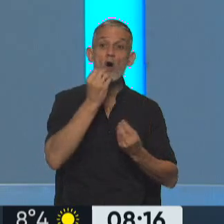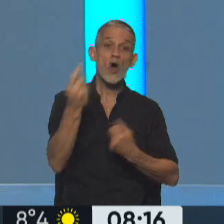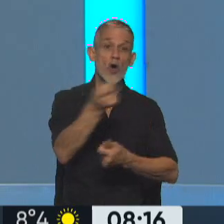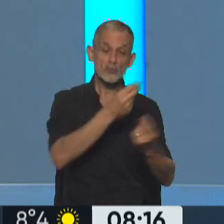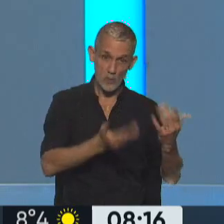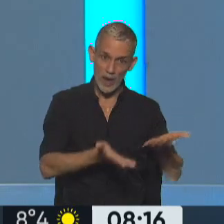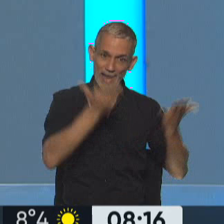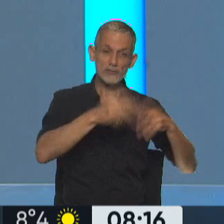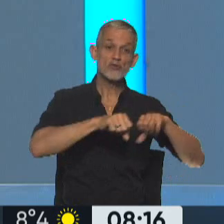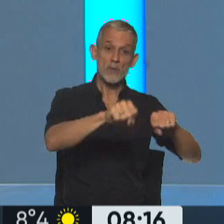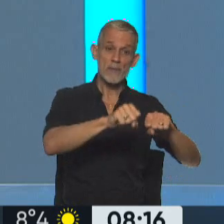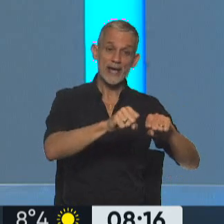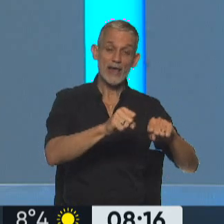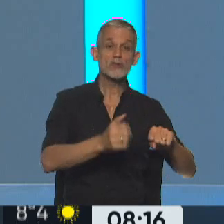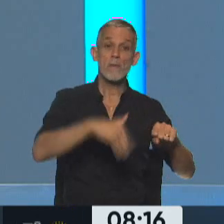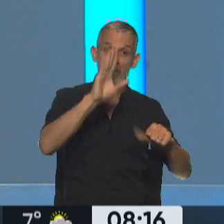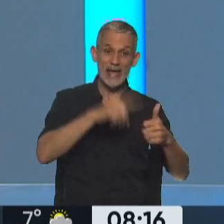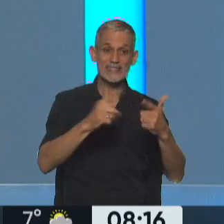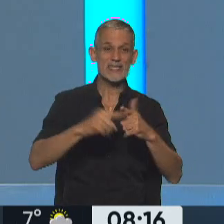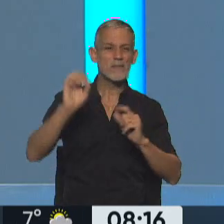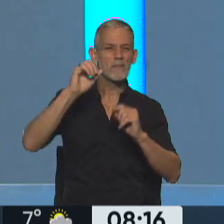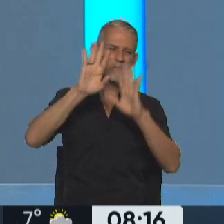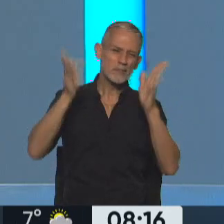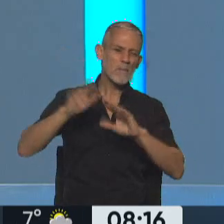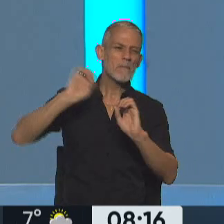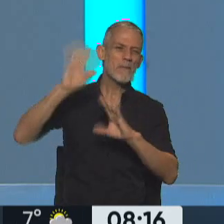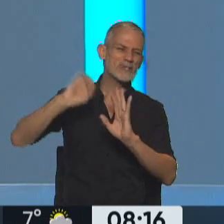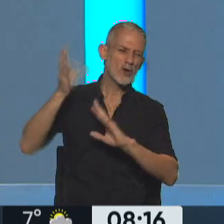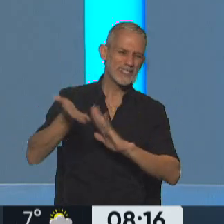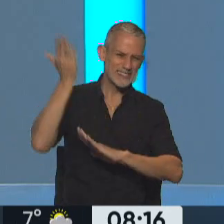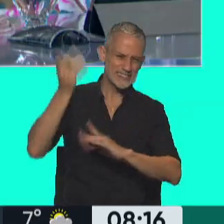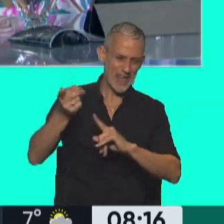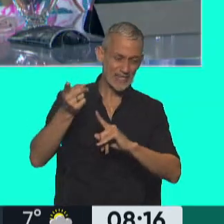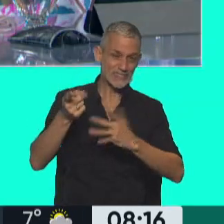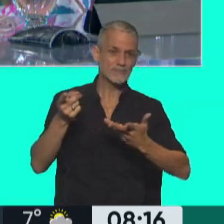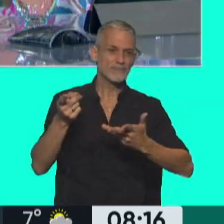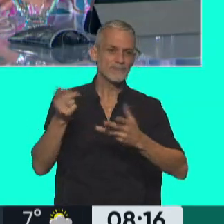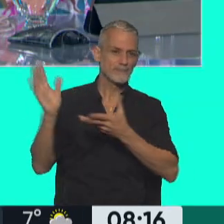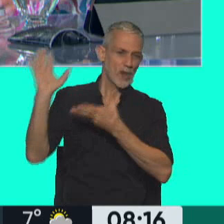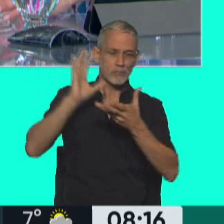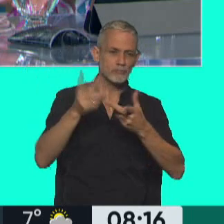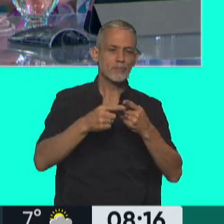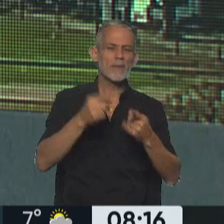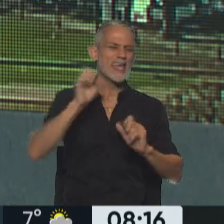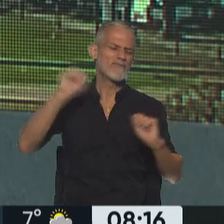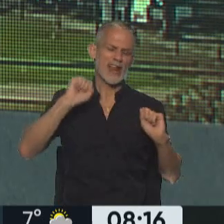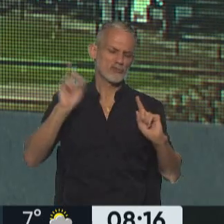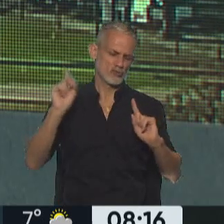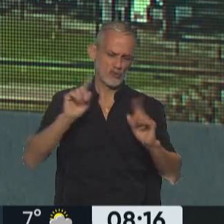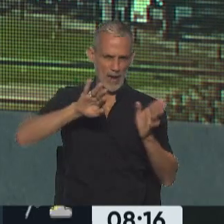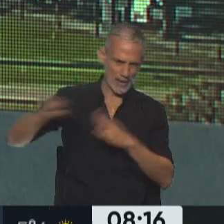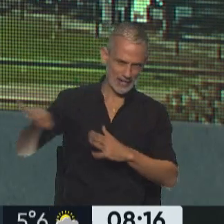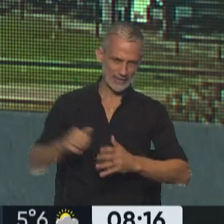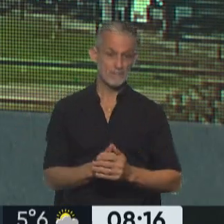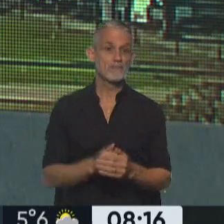es, en supermercados y en mayoristas a precios constantes, digamos, sacando el tema de la inflación. ¿Y ese número se corresponde